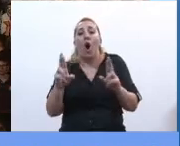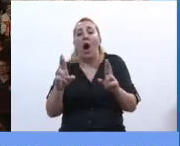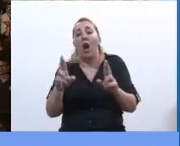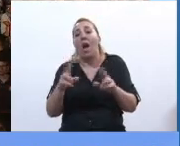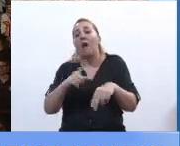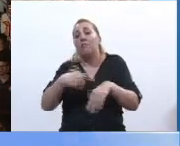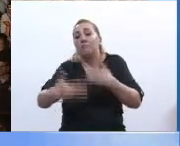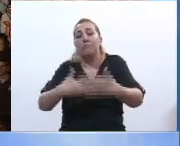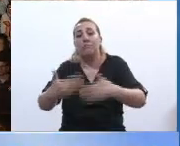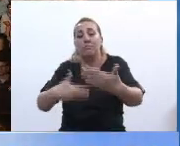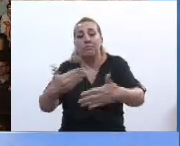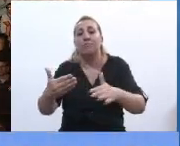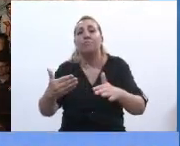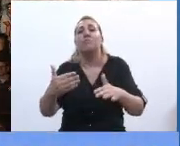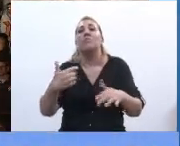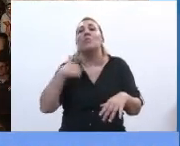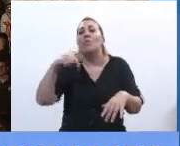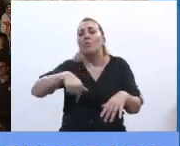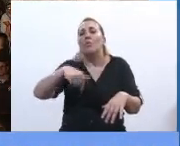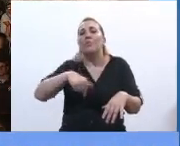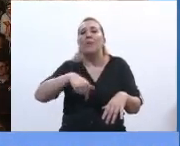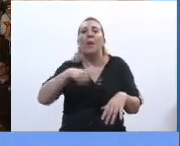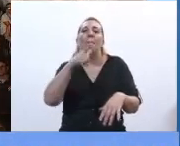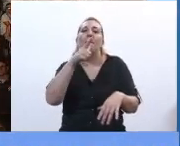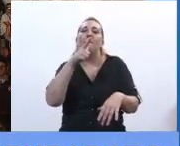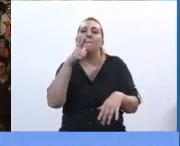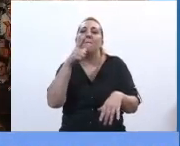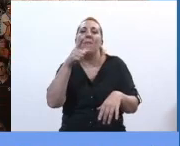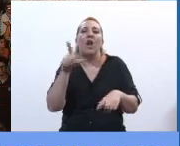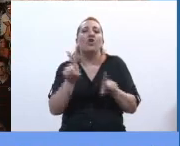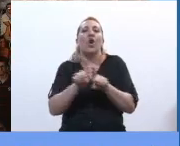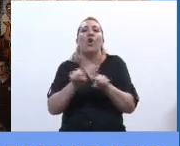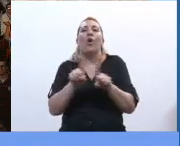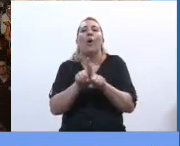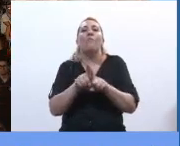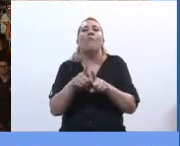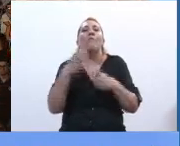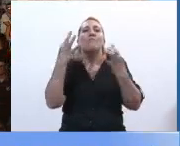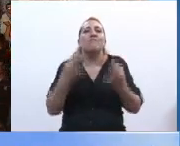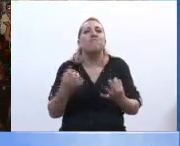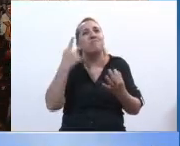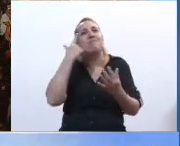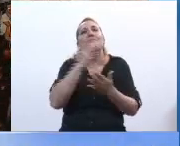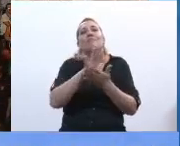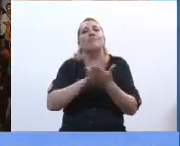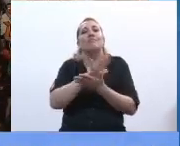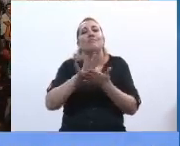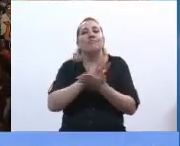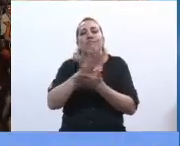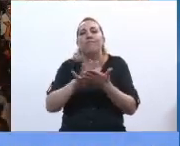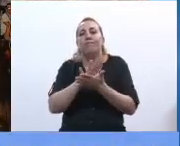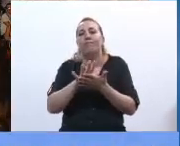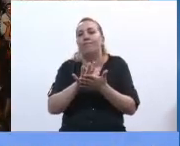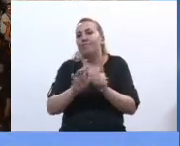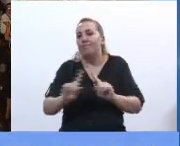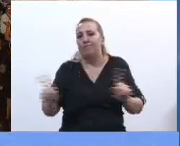correr del tiempo lo que hoy parecería ser que era algo que no nos iba a poder reconciliar terminan normalizándose